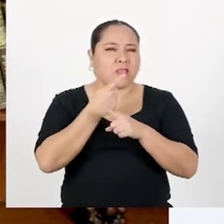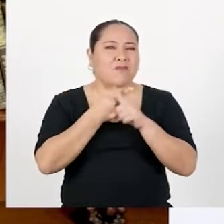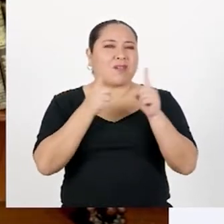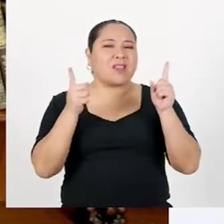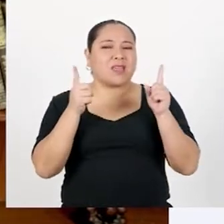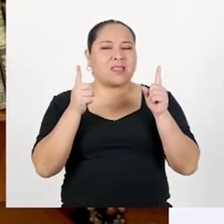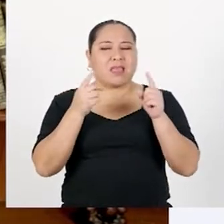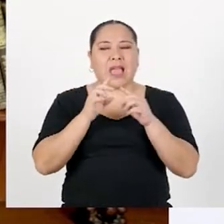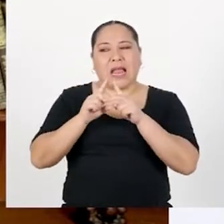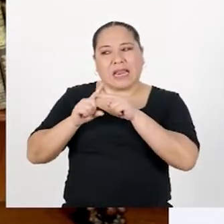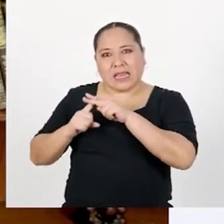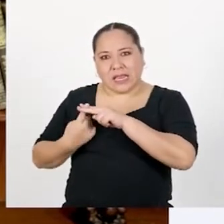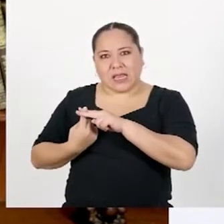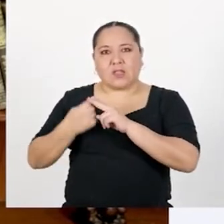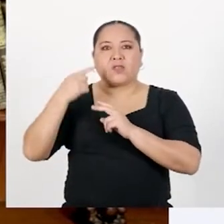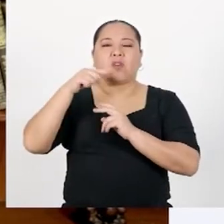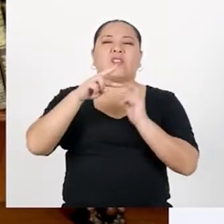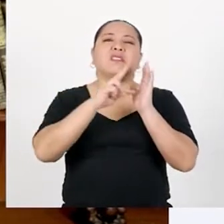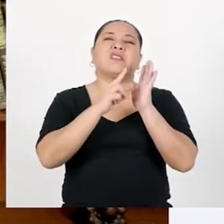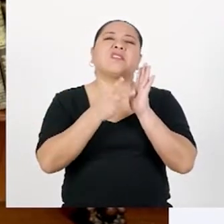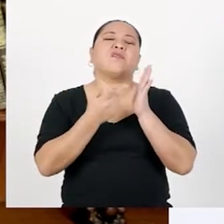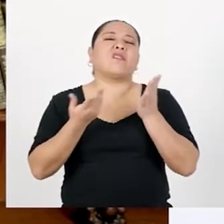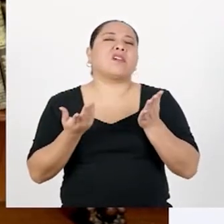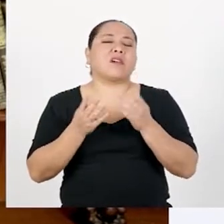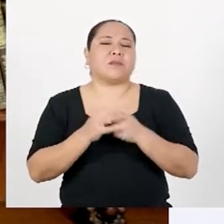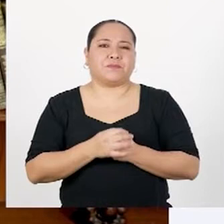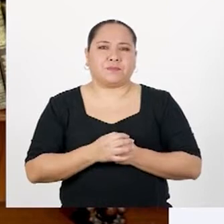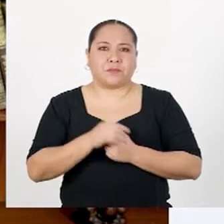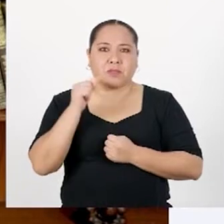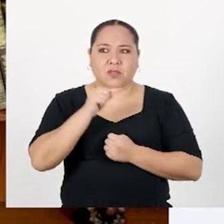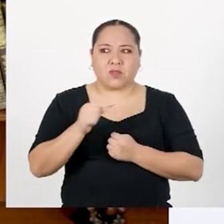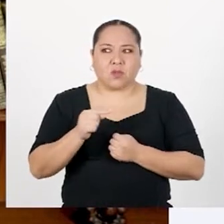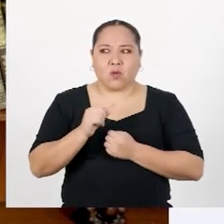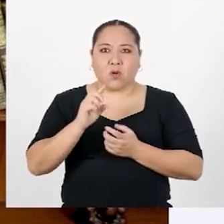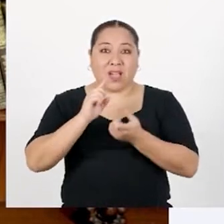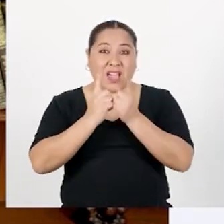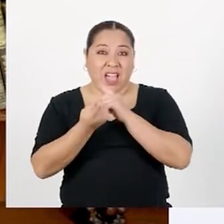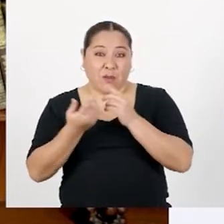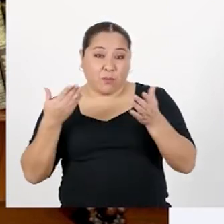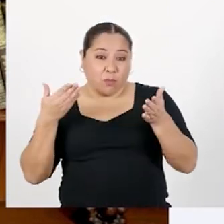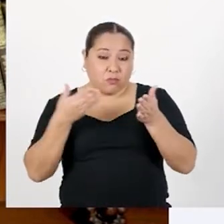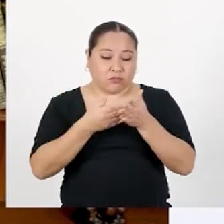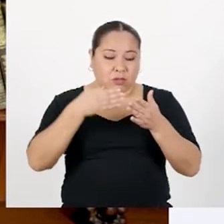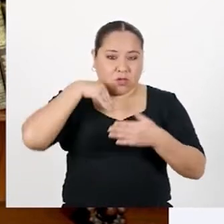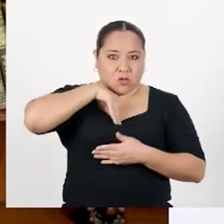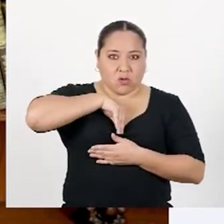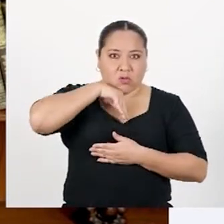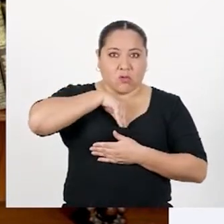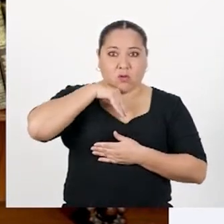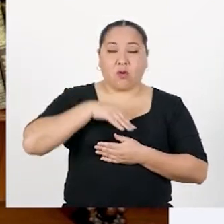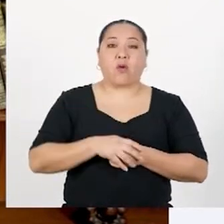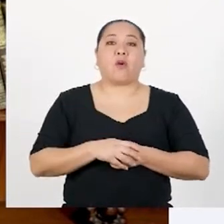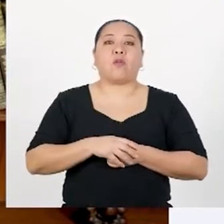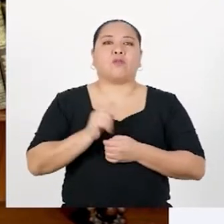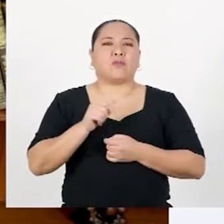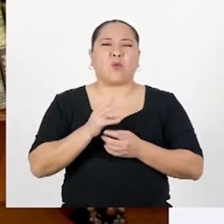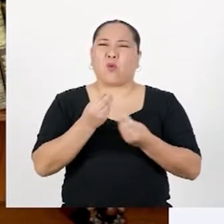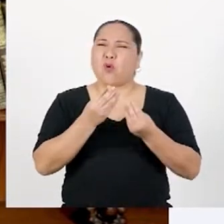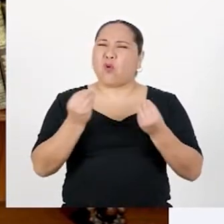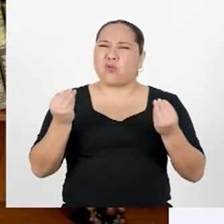al estímulo inicial. Esto quiere decir que si algún factor dentro del organismo se